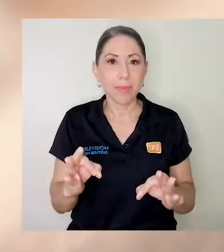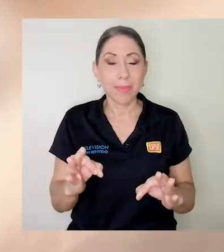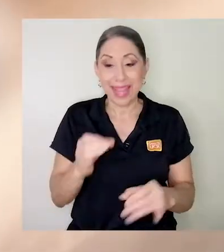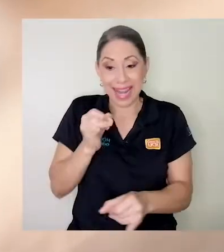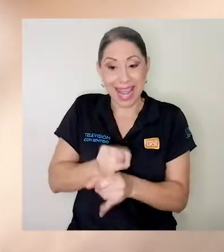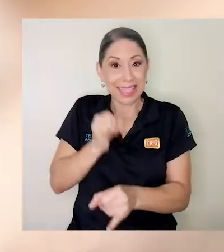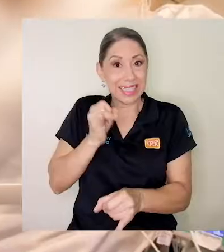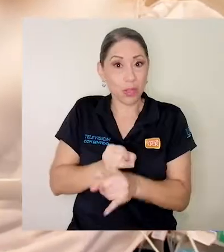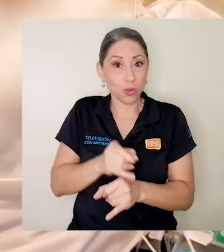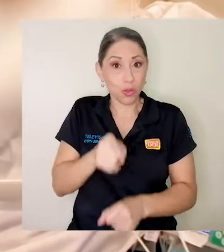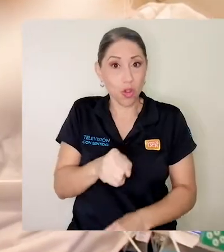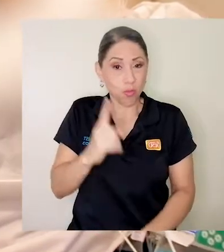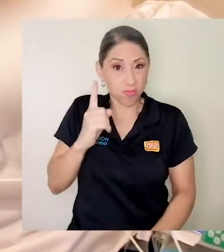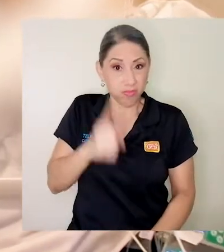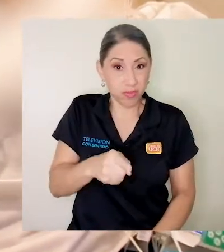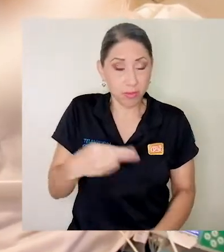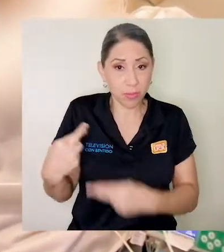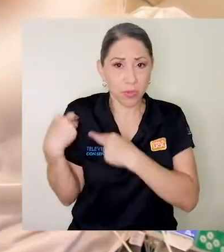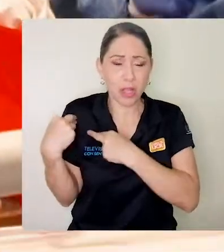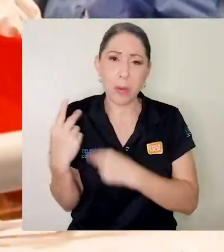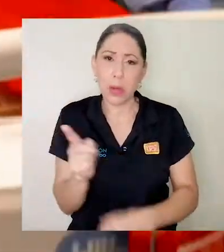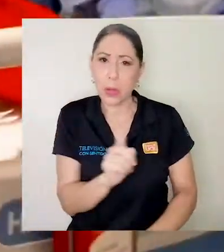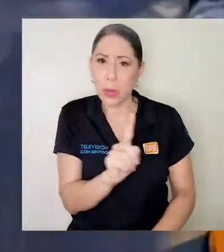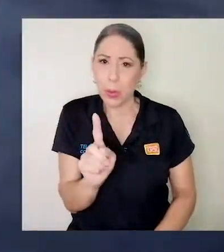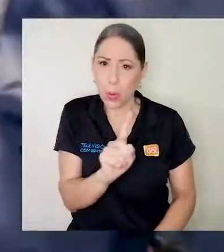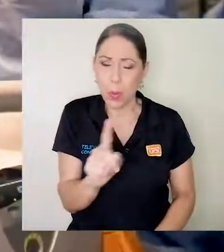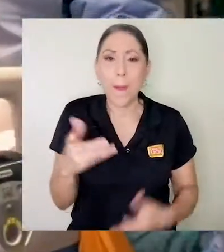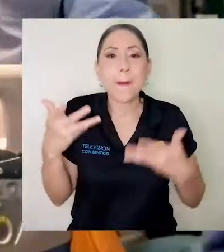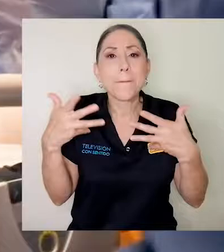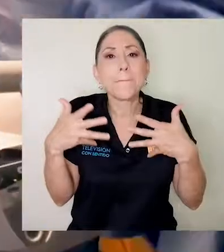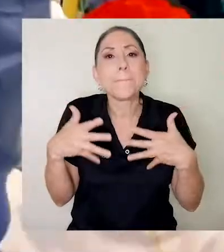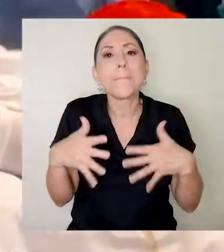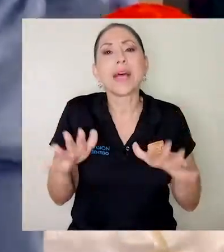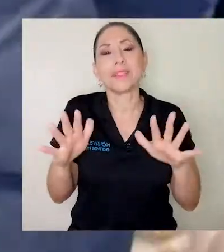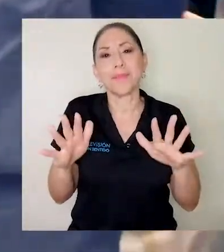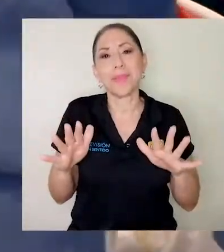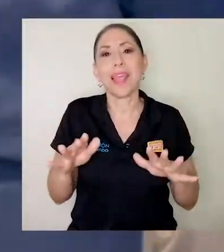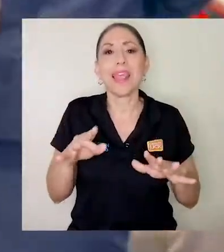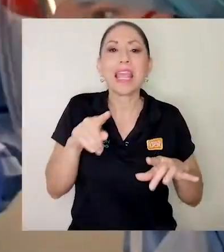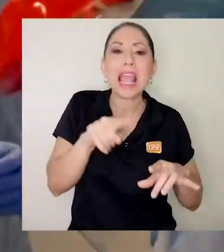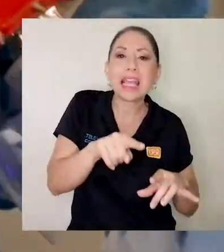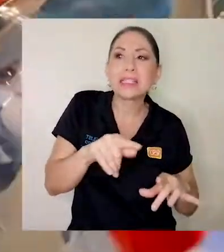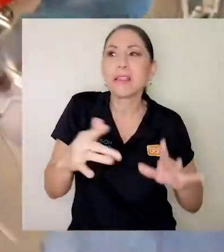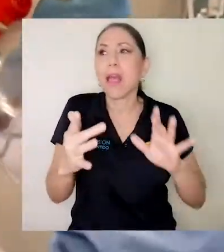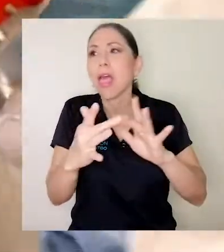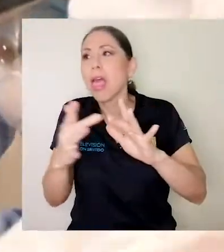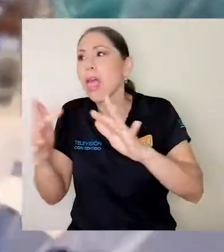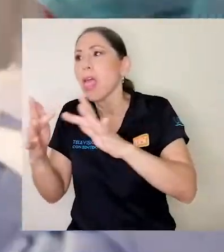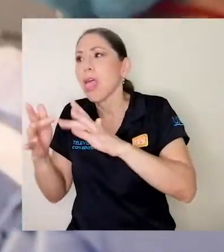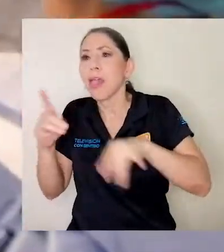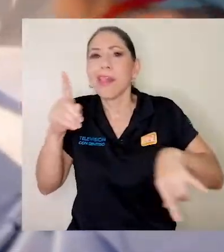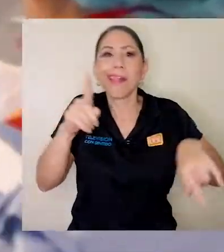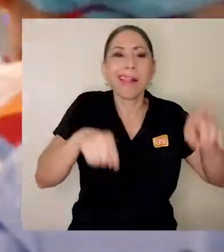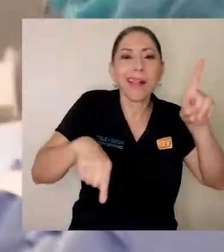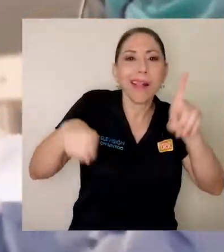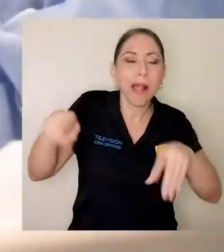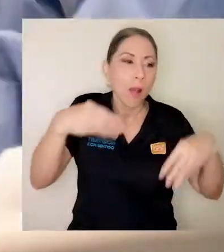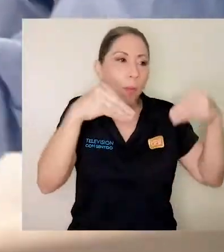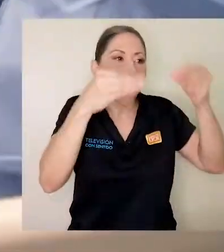no necesariamente la institución es responsable, sino más bien esta danza entre